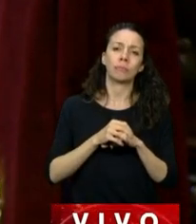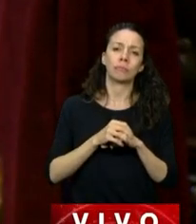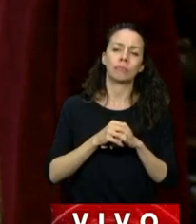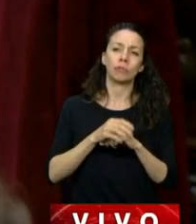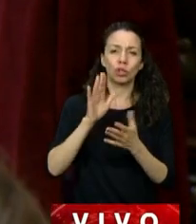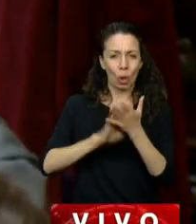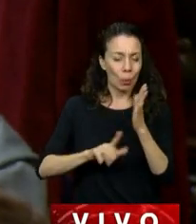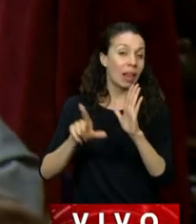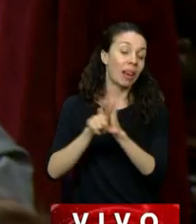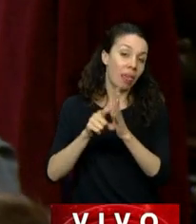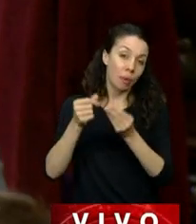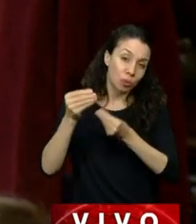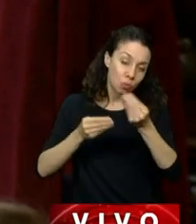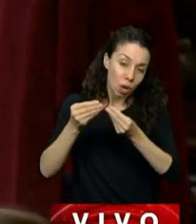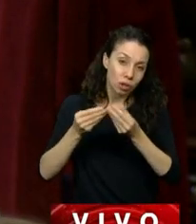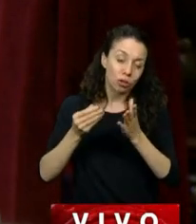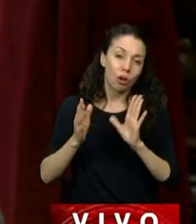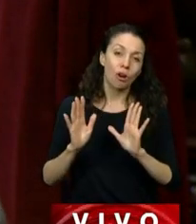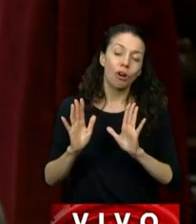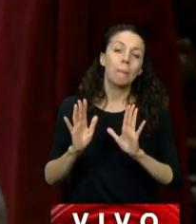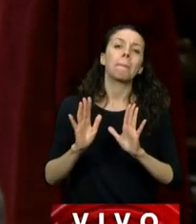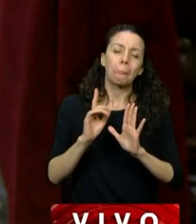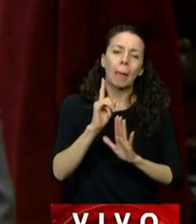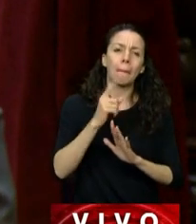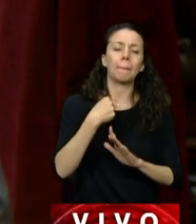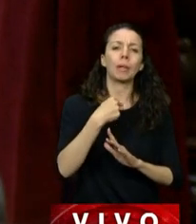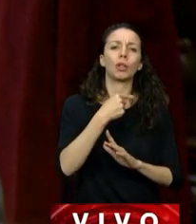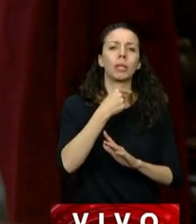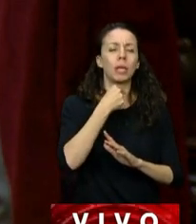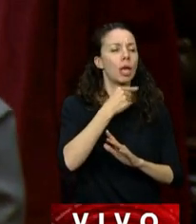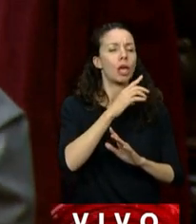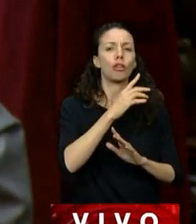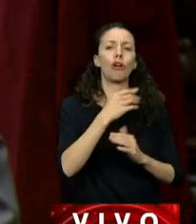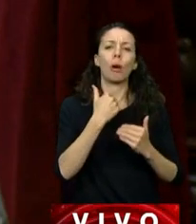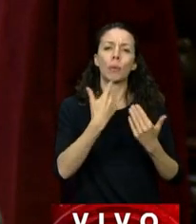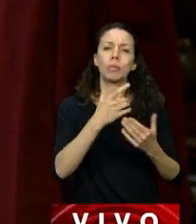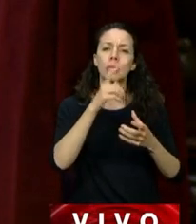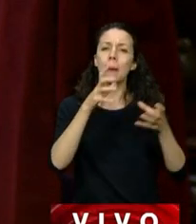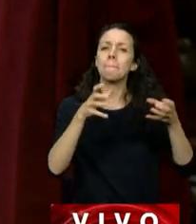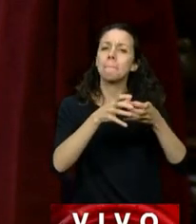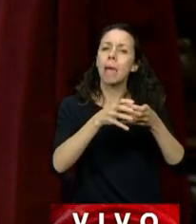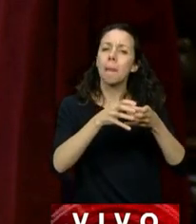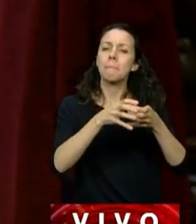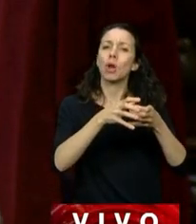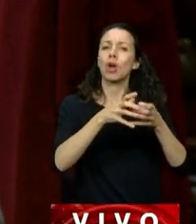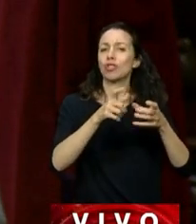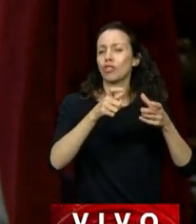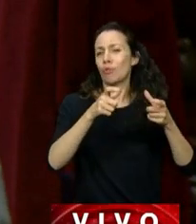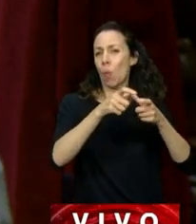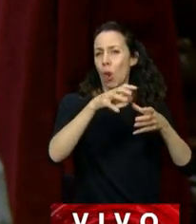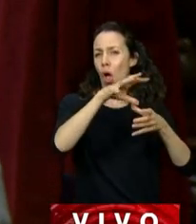de la ley de presupuesto, pero me quedo con las palabras de los miembros del bloque, de que con